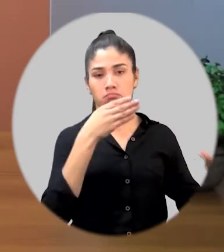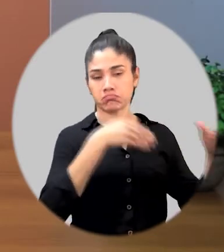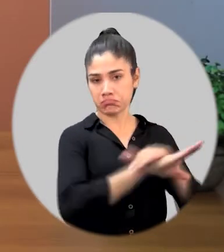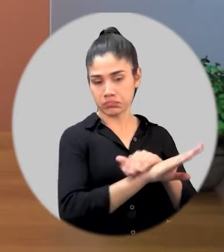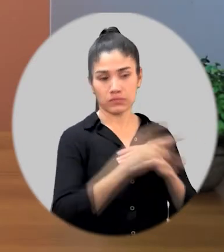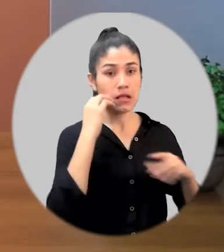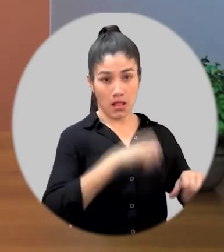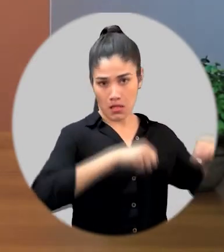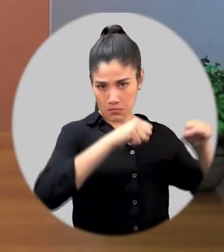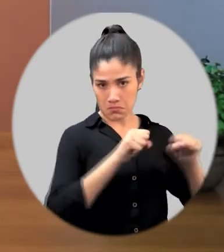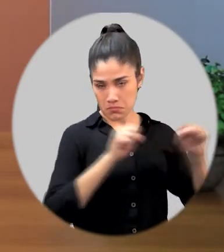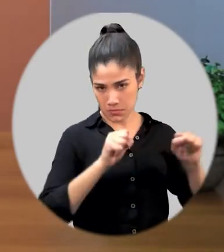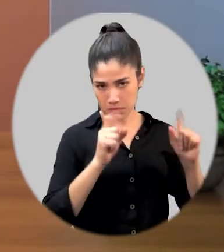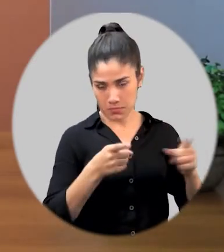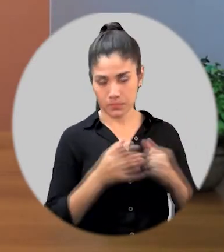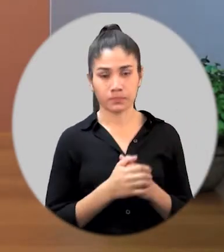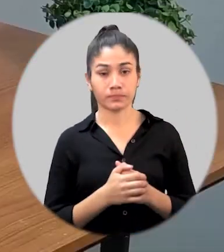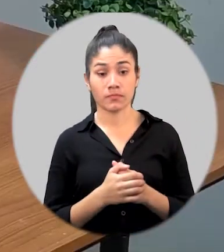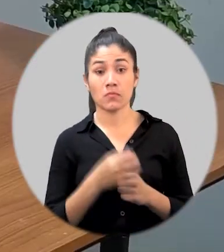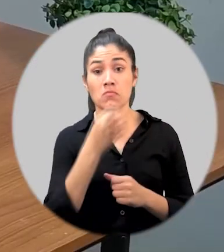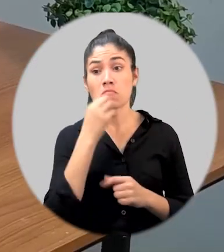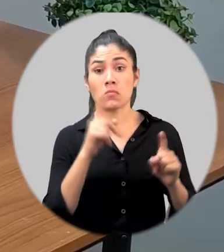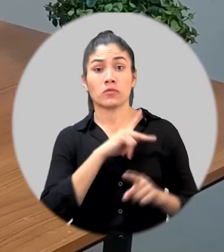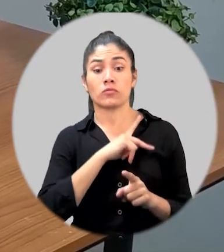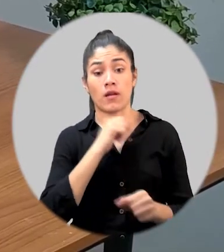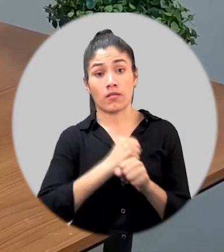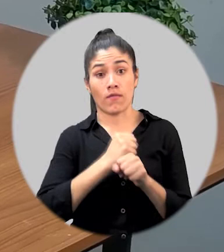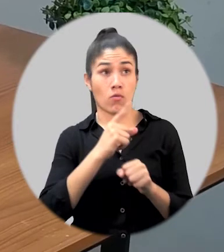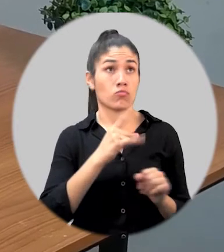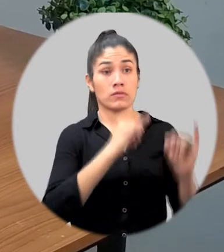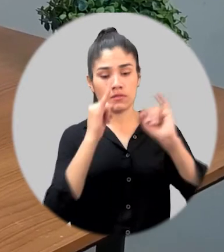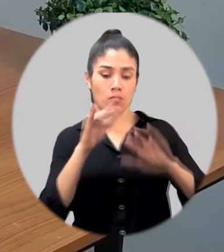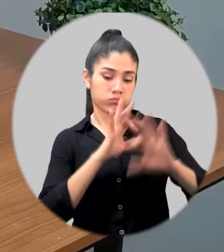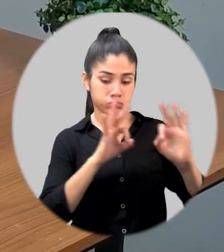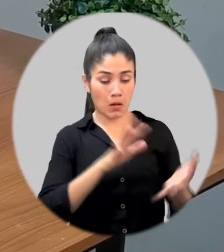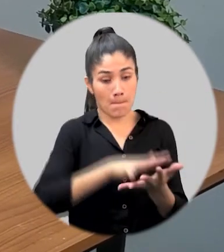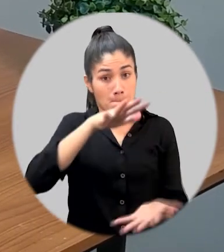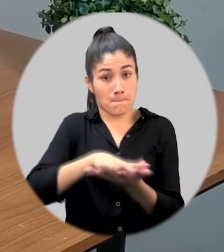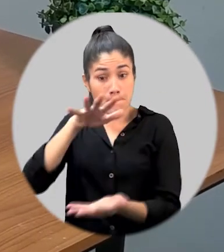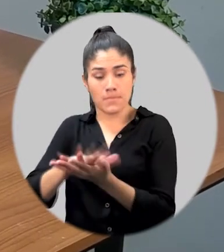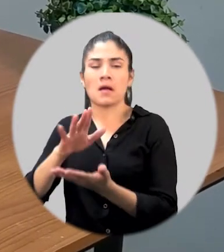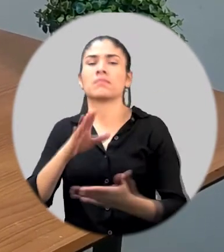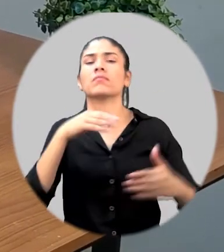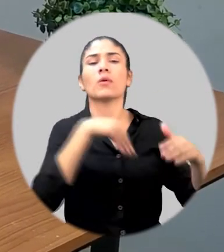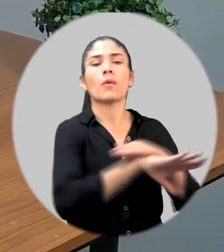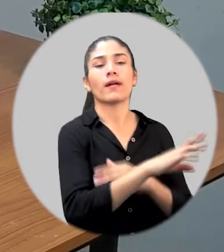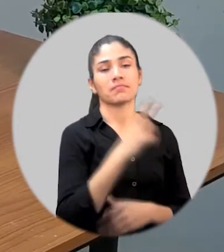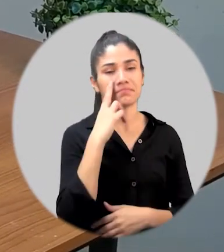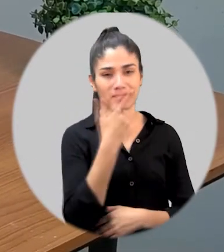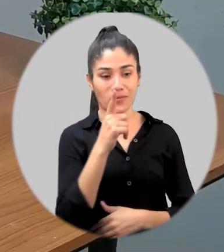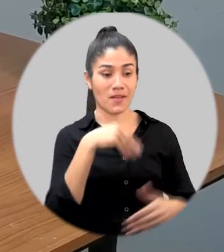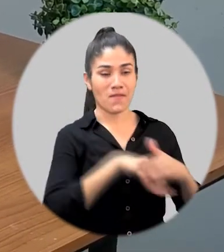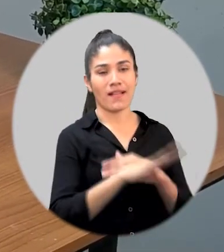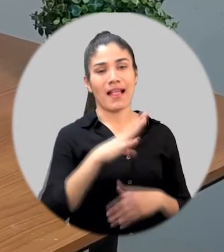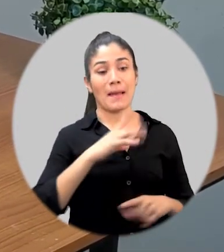el freezer. Entonces ustedes hacen un día la receta y hacen en cantidad y congelan para tener ya